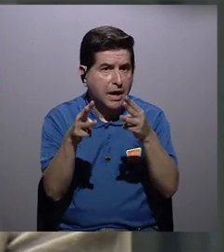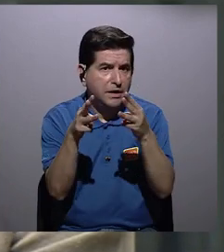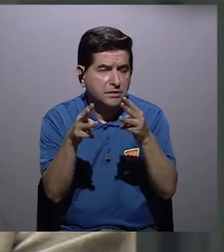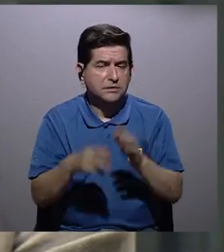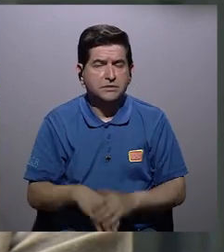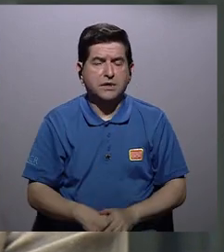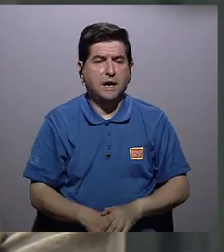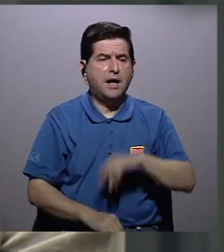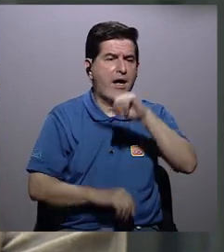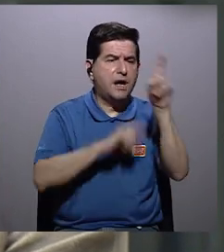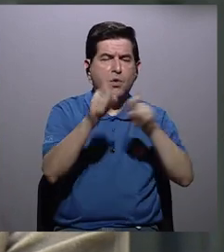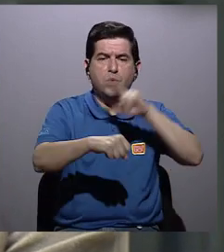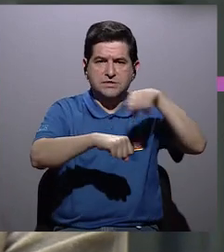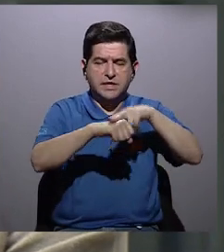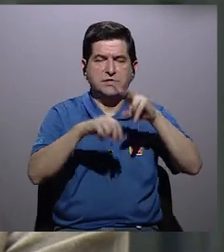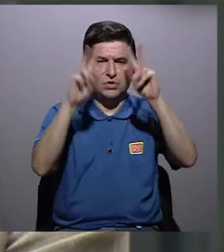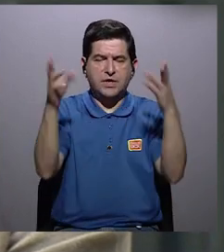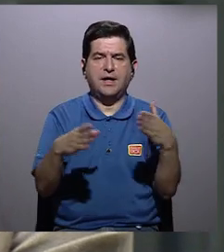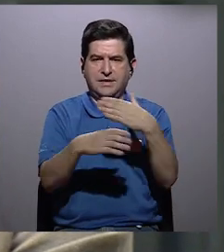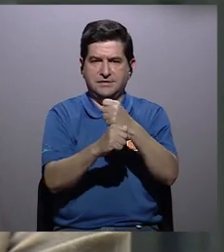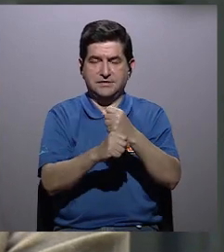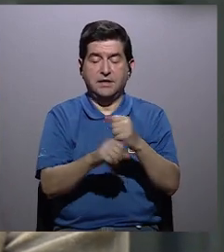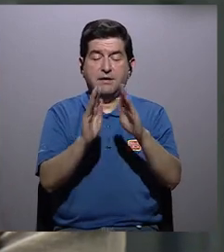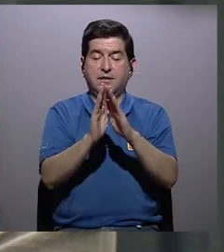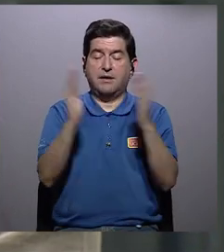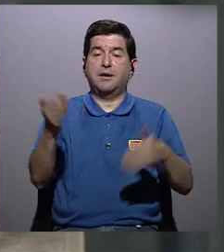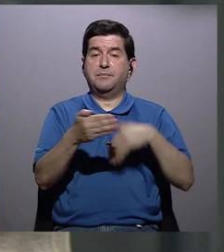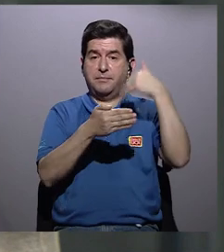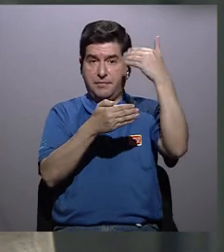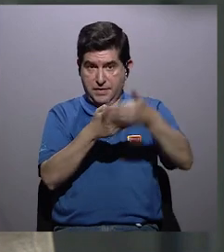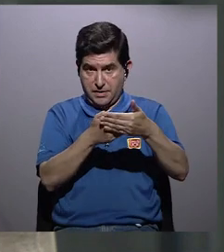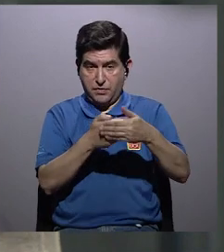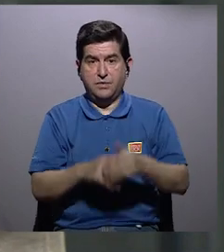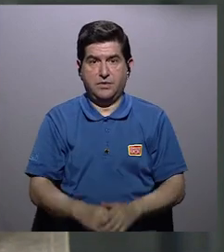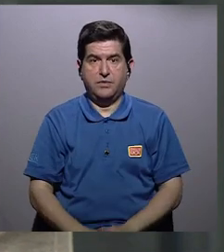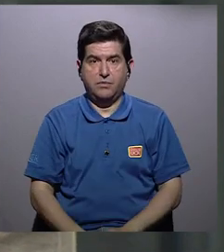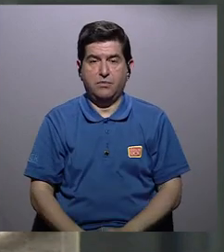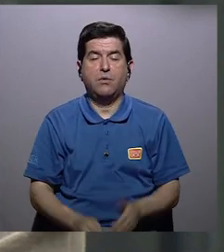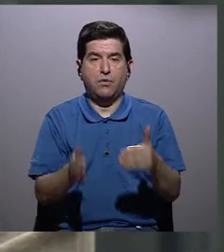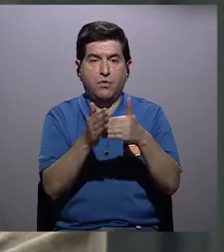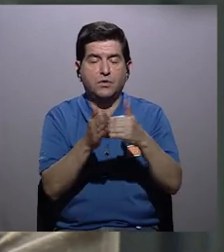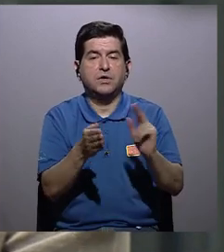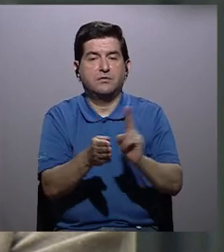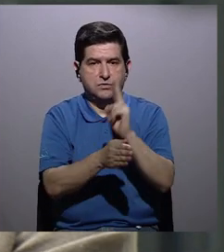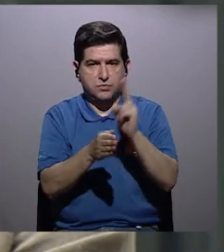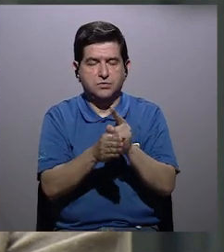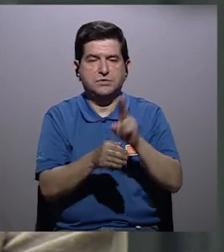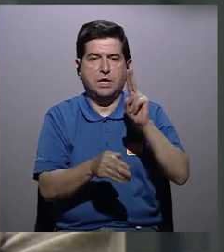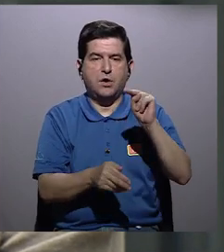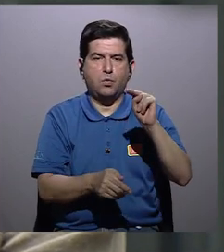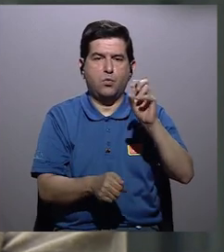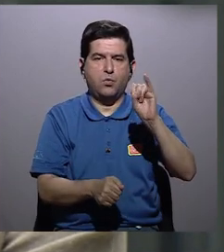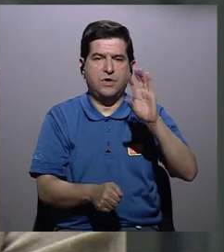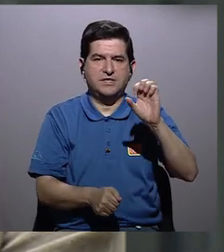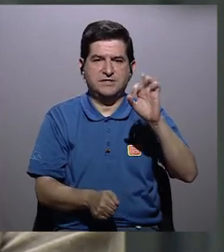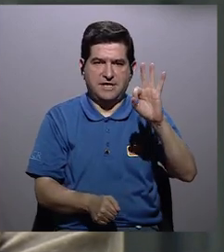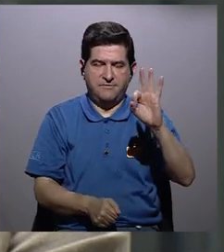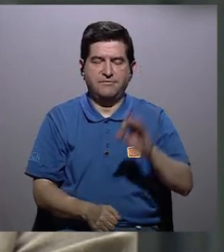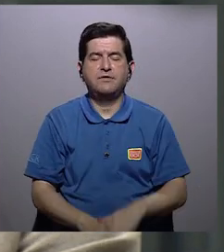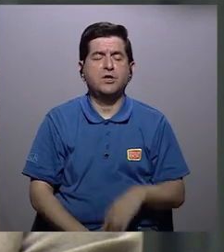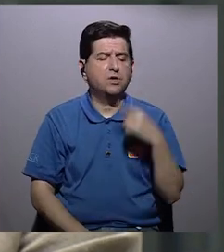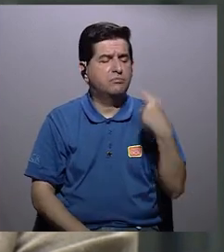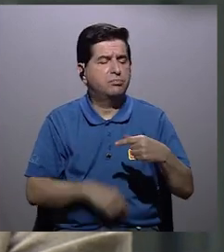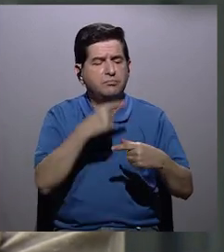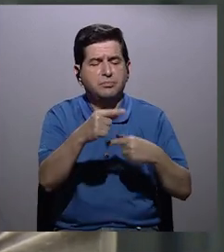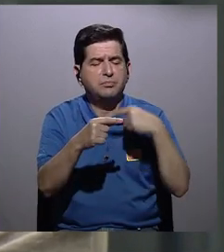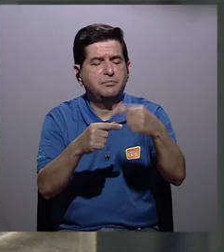para realizar encuestas nacionales sobre el tema. Esto se amplía, lo retoma la UNICEF y poco a poco se